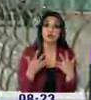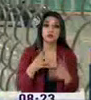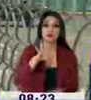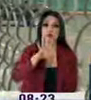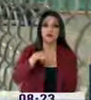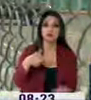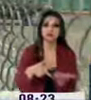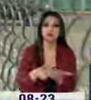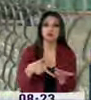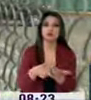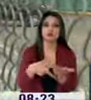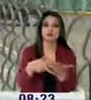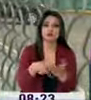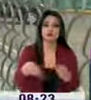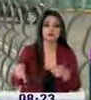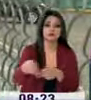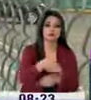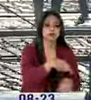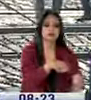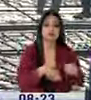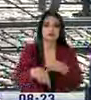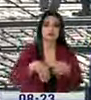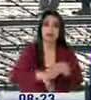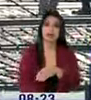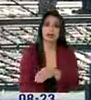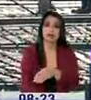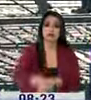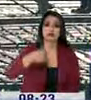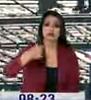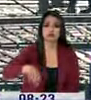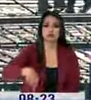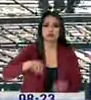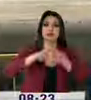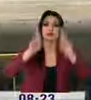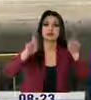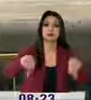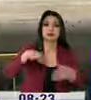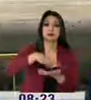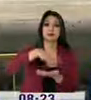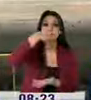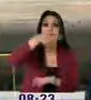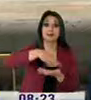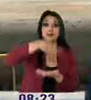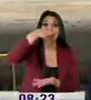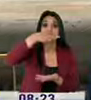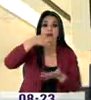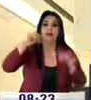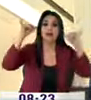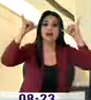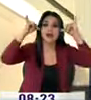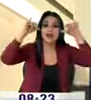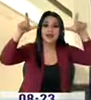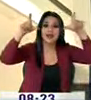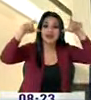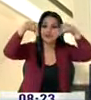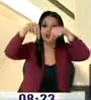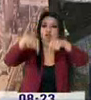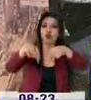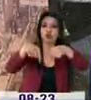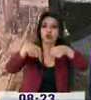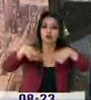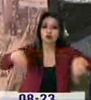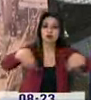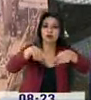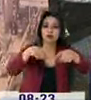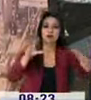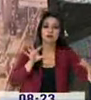4 estaciones multimodales en la superficie: Quitumbe, El Recreo, La Magdalena y El Labrador, que son paradas que en